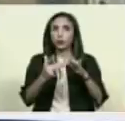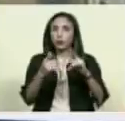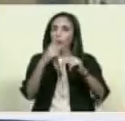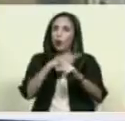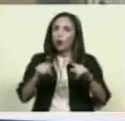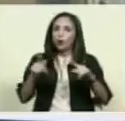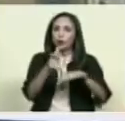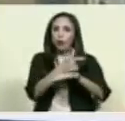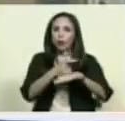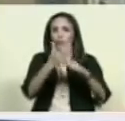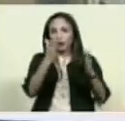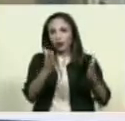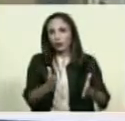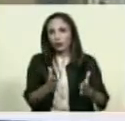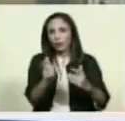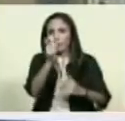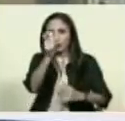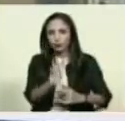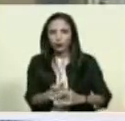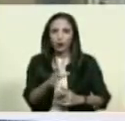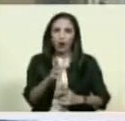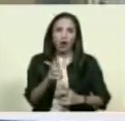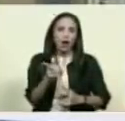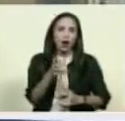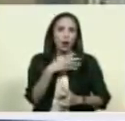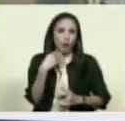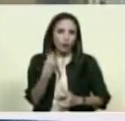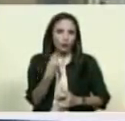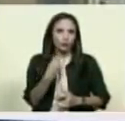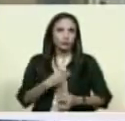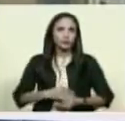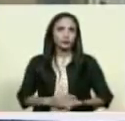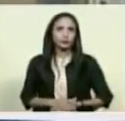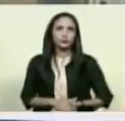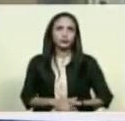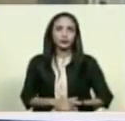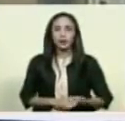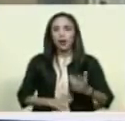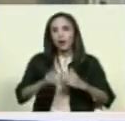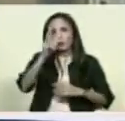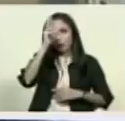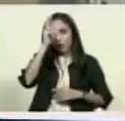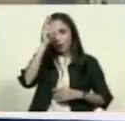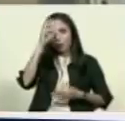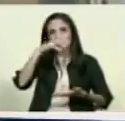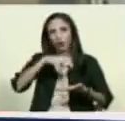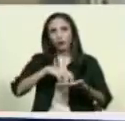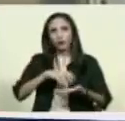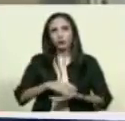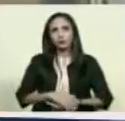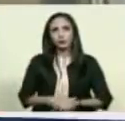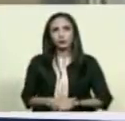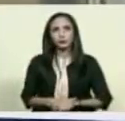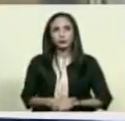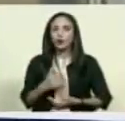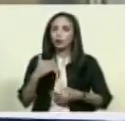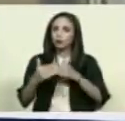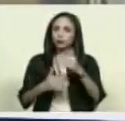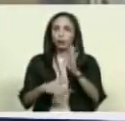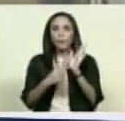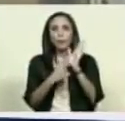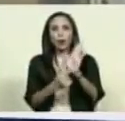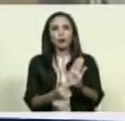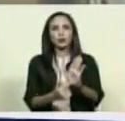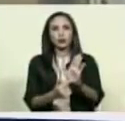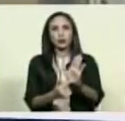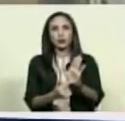otro gobernador joven, Víctor Clark. Víctor Clark en el estado Falcón, para que proceda a